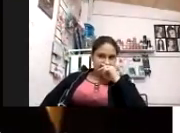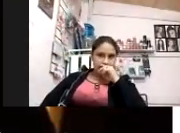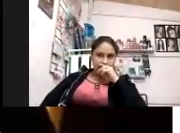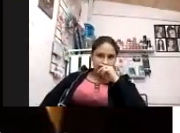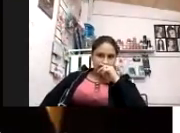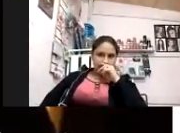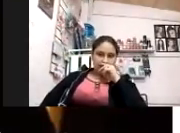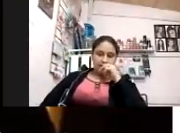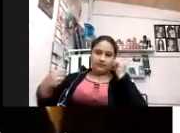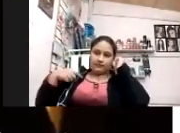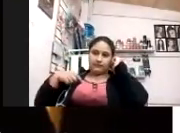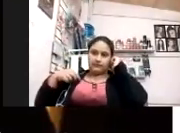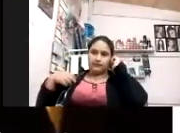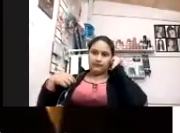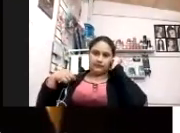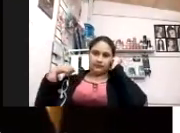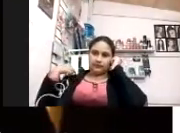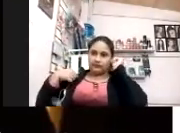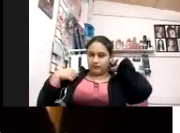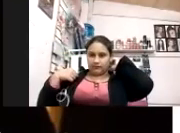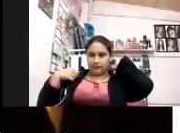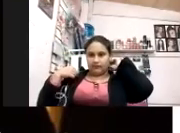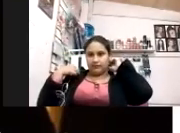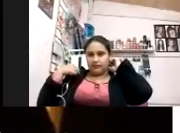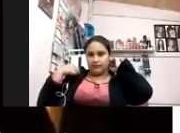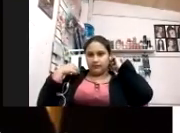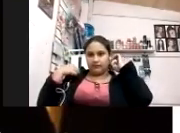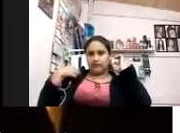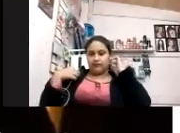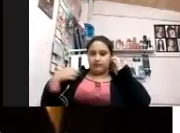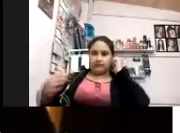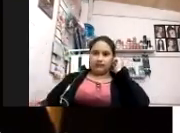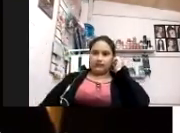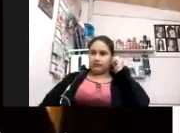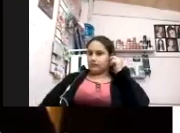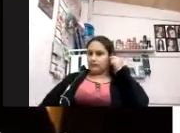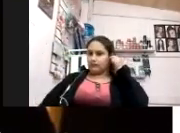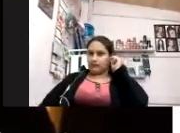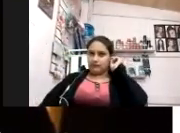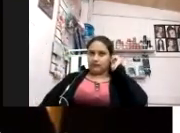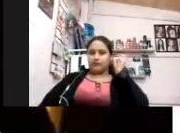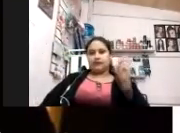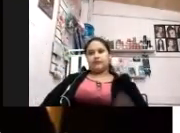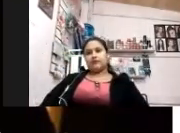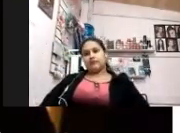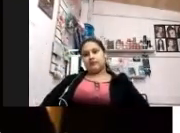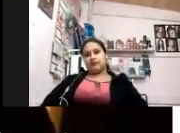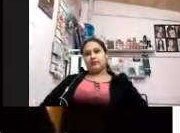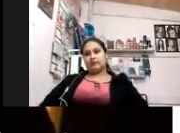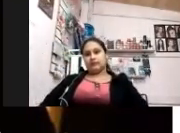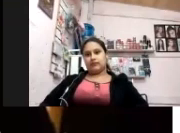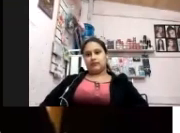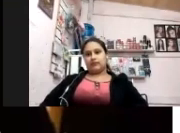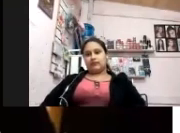Las enfermedades mentales incluso hay desde niños, ¿verdad? Ahora vamos a enfocarnos en lo que es la depresión.